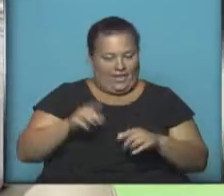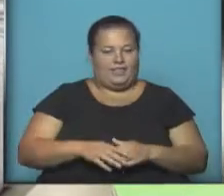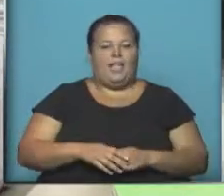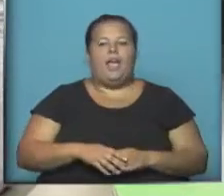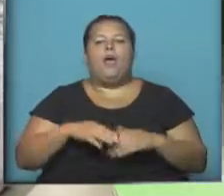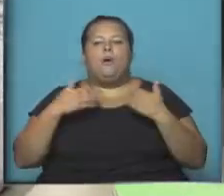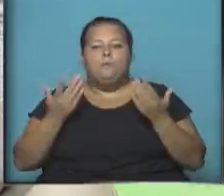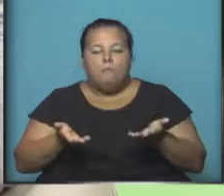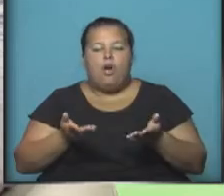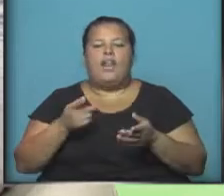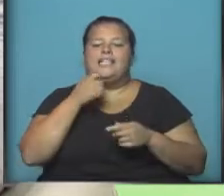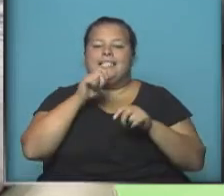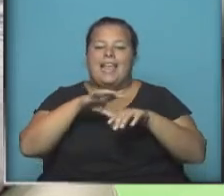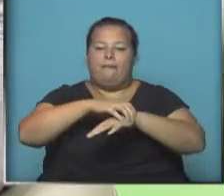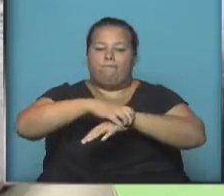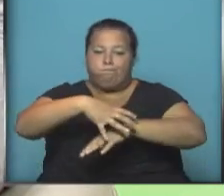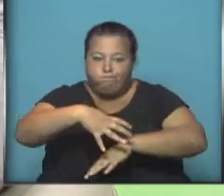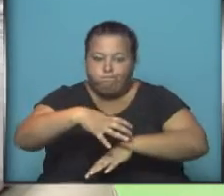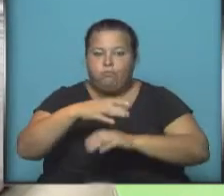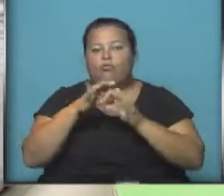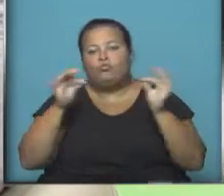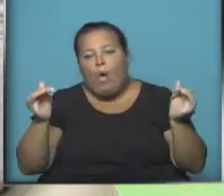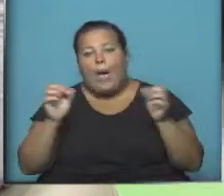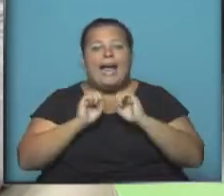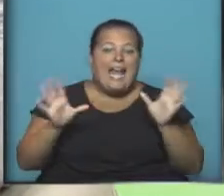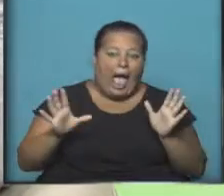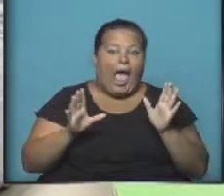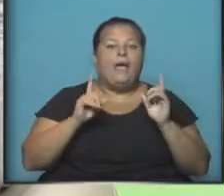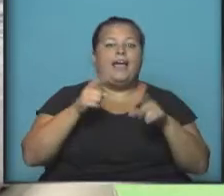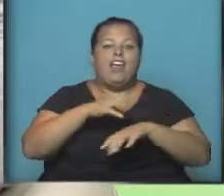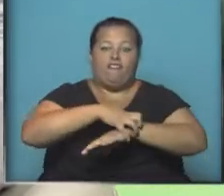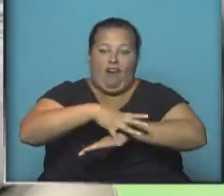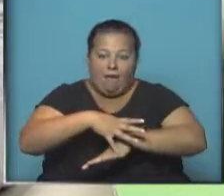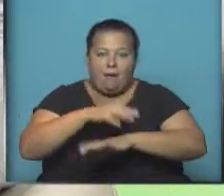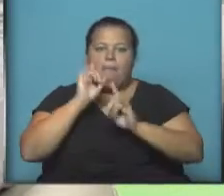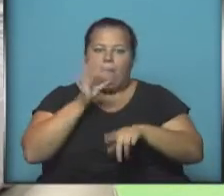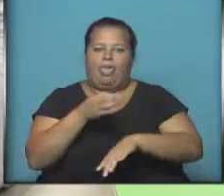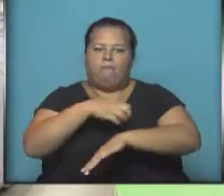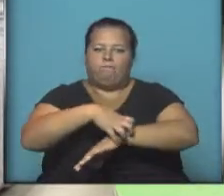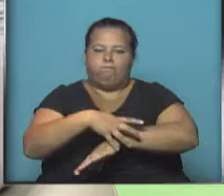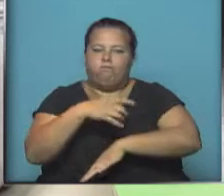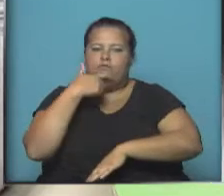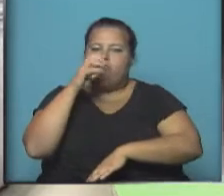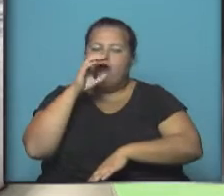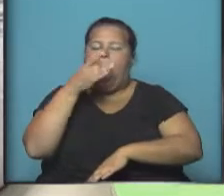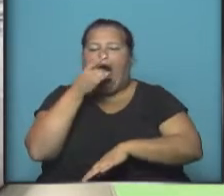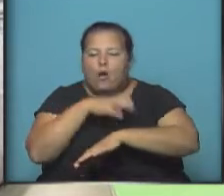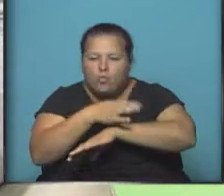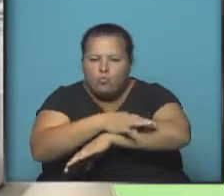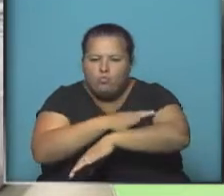eso generalmente cuando se produce un esguince moderado o grave, además de la inflamación, se ve hematoma. Y eso habla de la